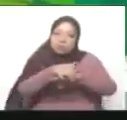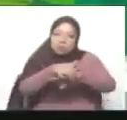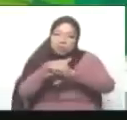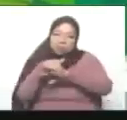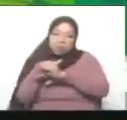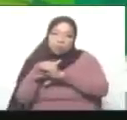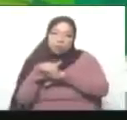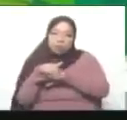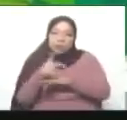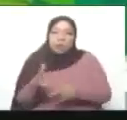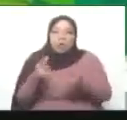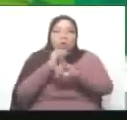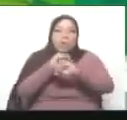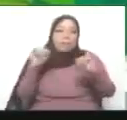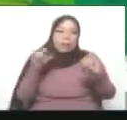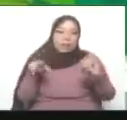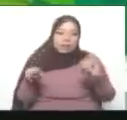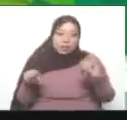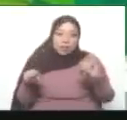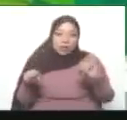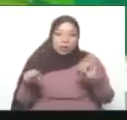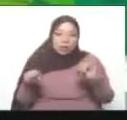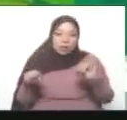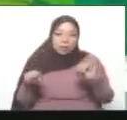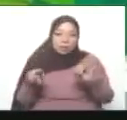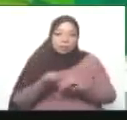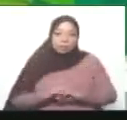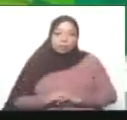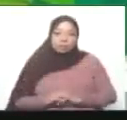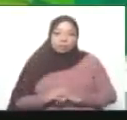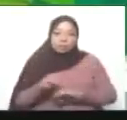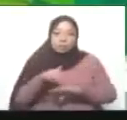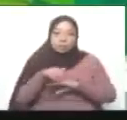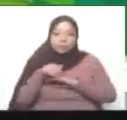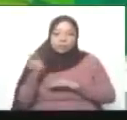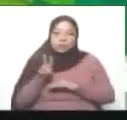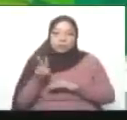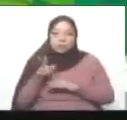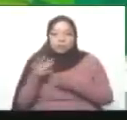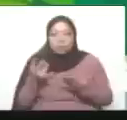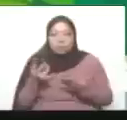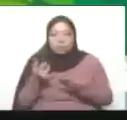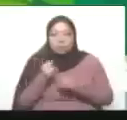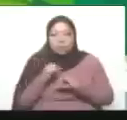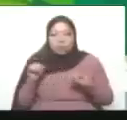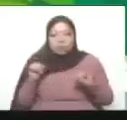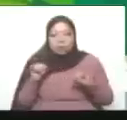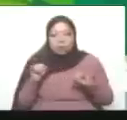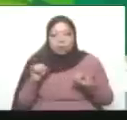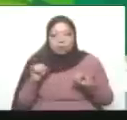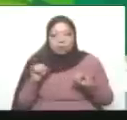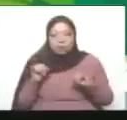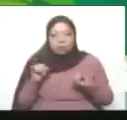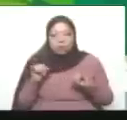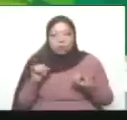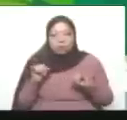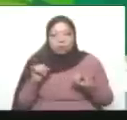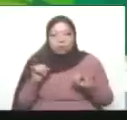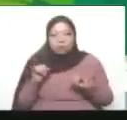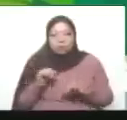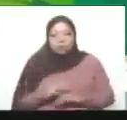a conceder la independencia a la Guyana británica se la va a ceder